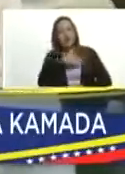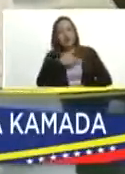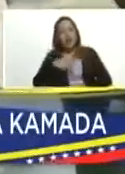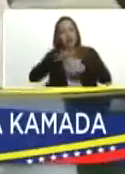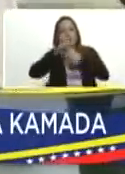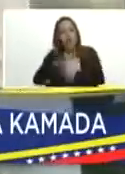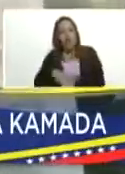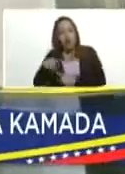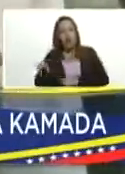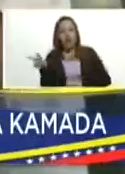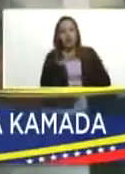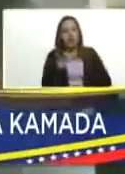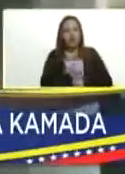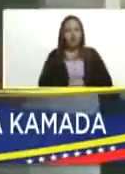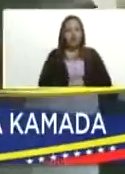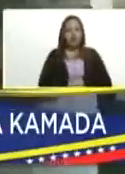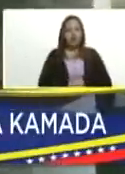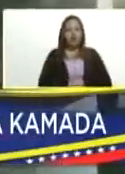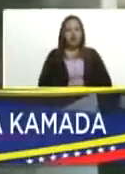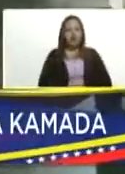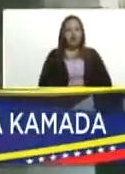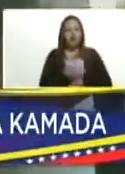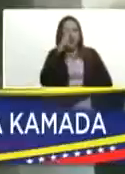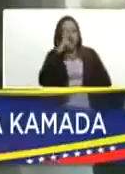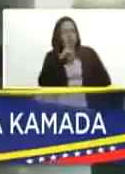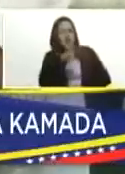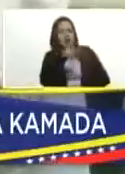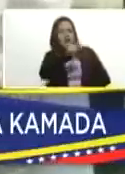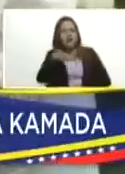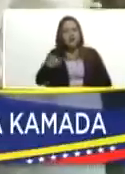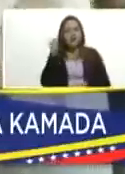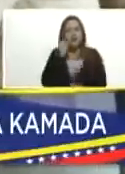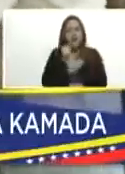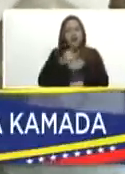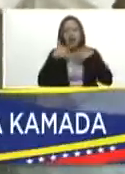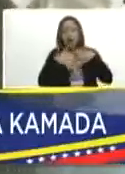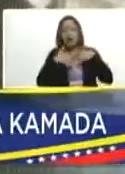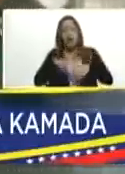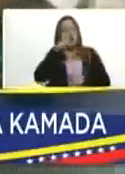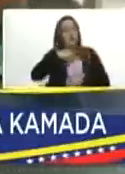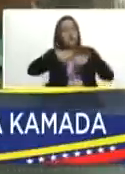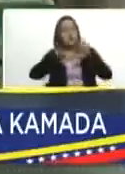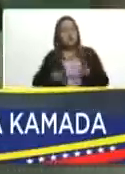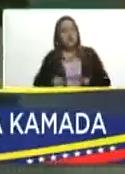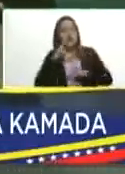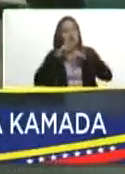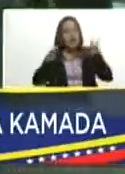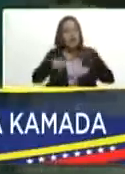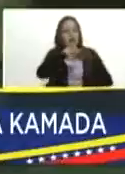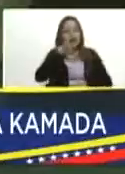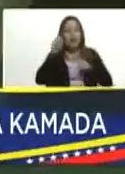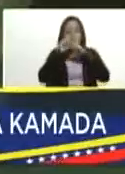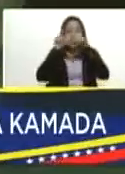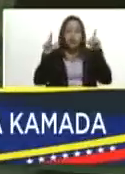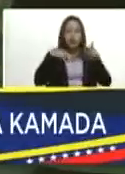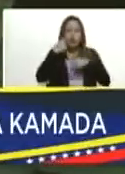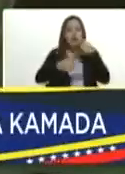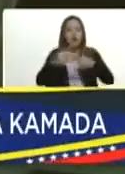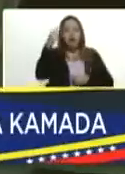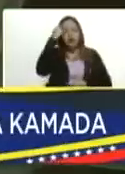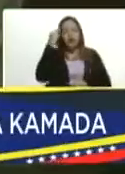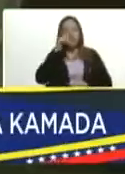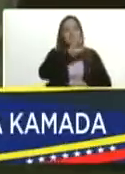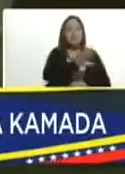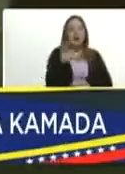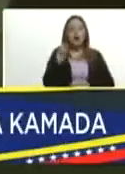Venezuela, que vean a los trabajadores, que vean a las empresas que no se paran, que vean a la gente que se despierta todos los días a las 5 o